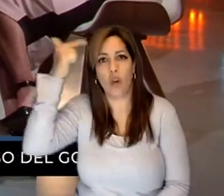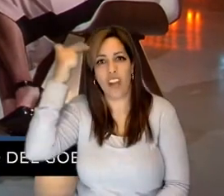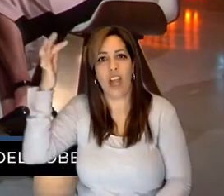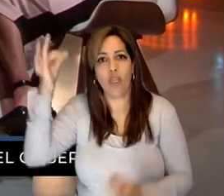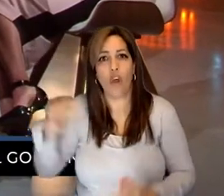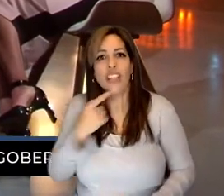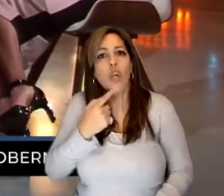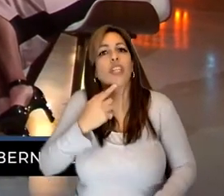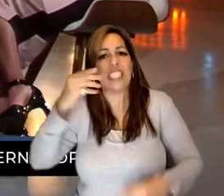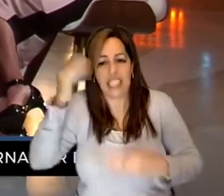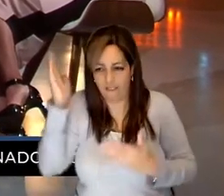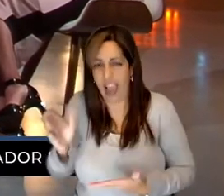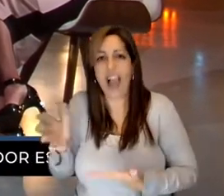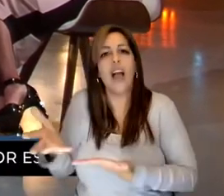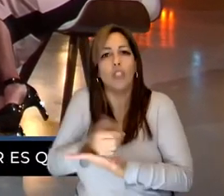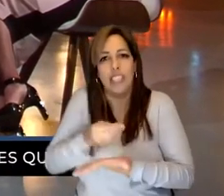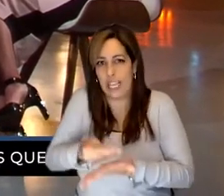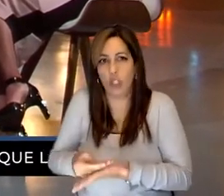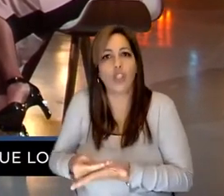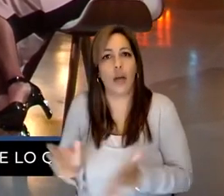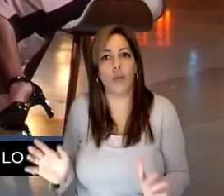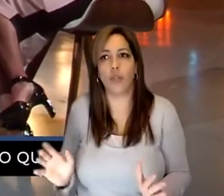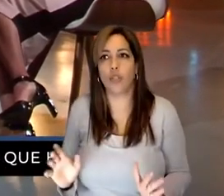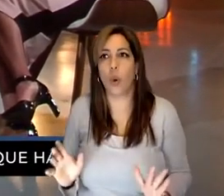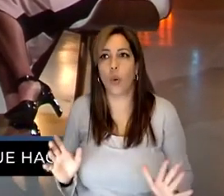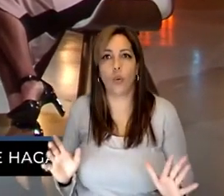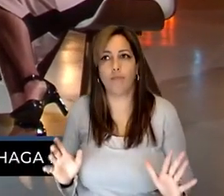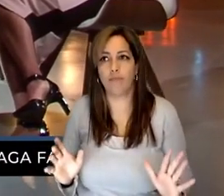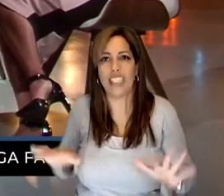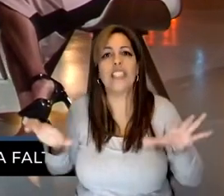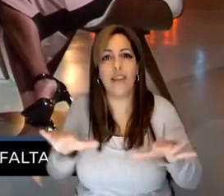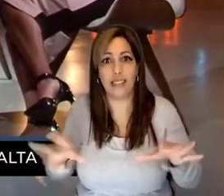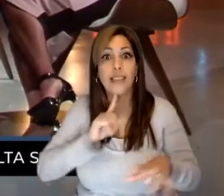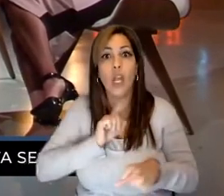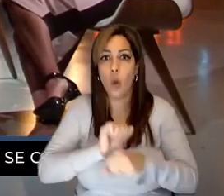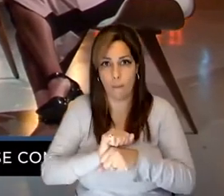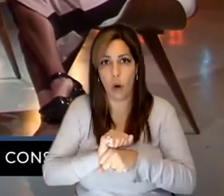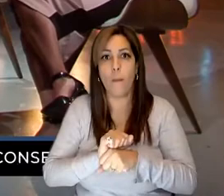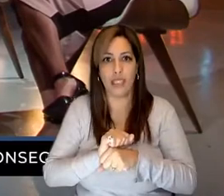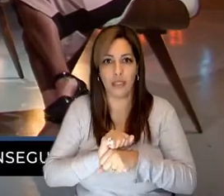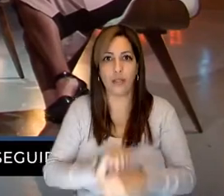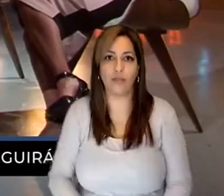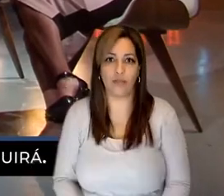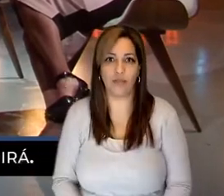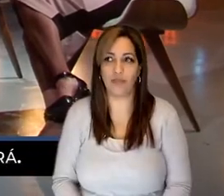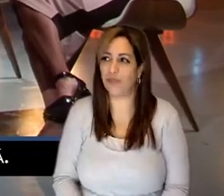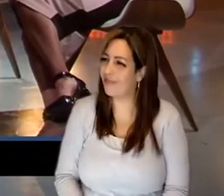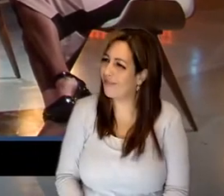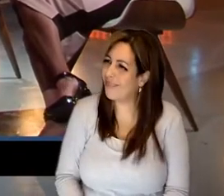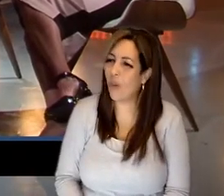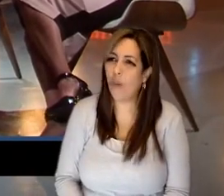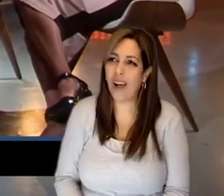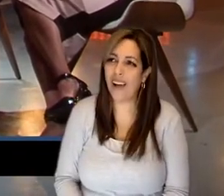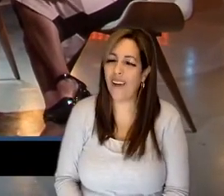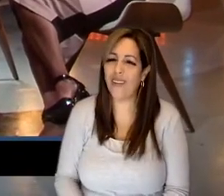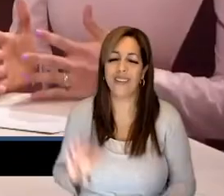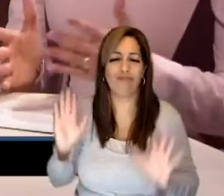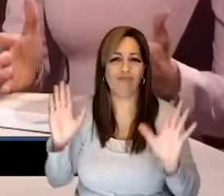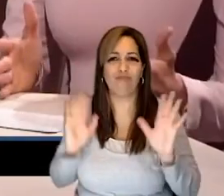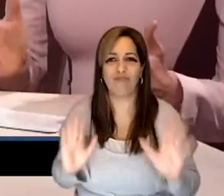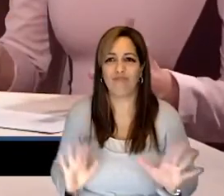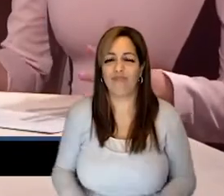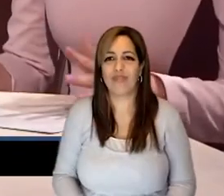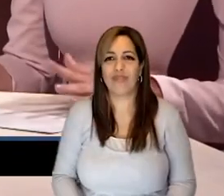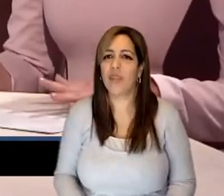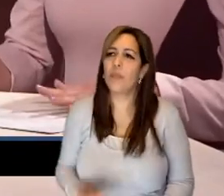conseguir. Así que en Vieques no va a hacer falta de dinero, porque ese es el compromiso de esta administración. Qué bueno. Y sí, y hablando de